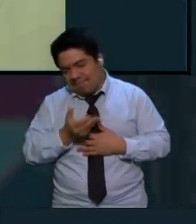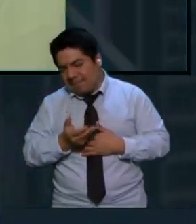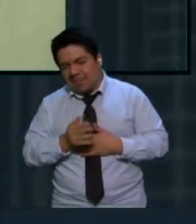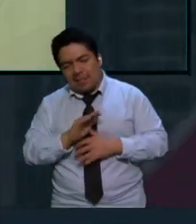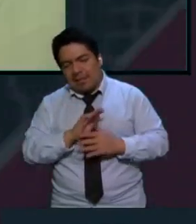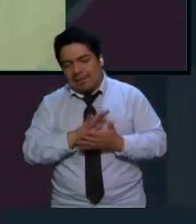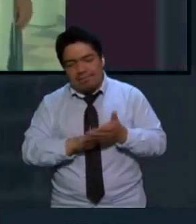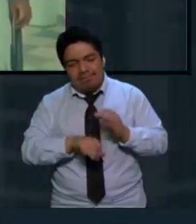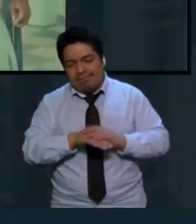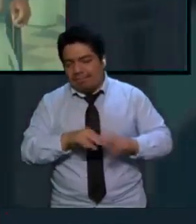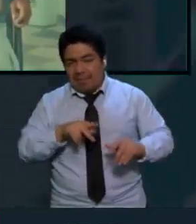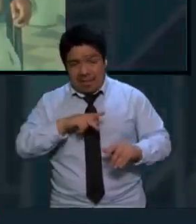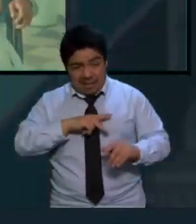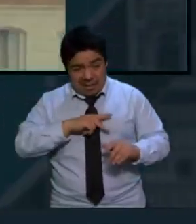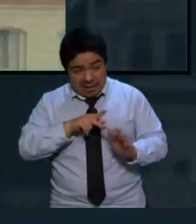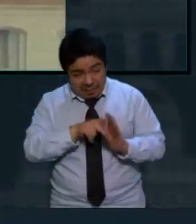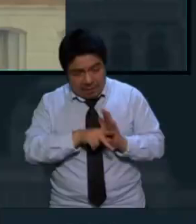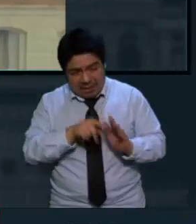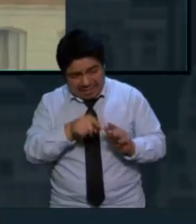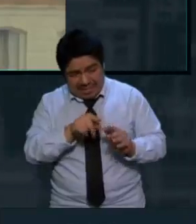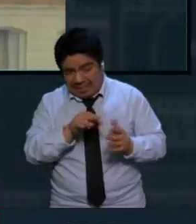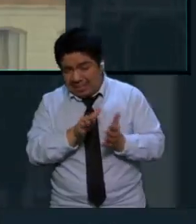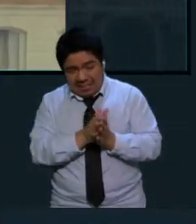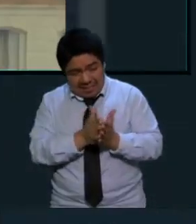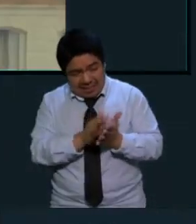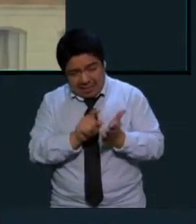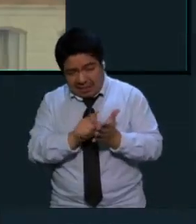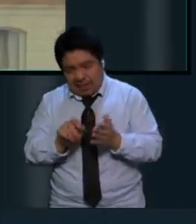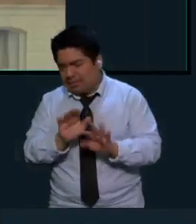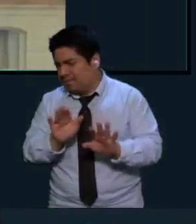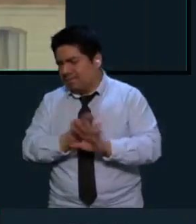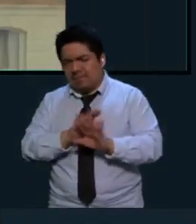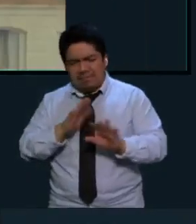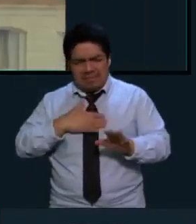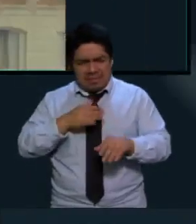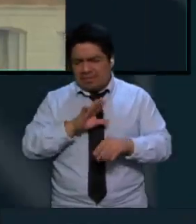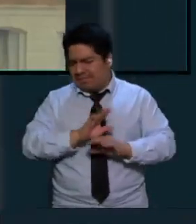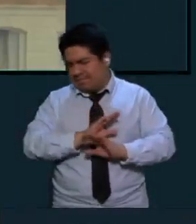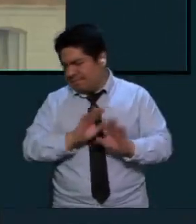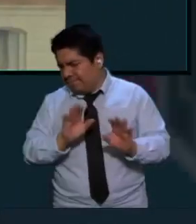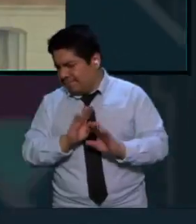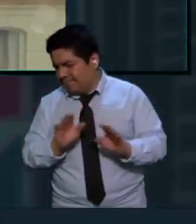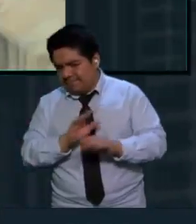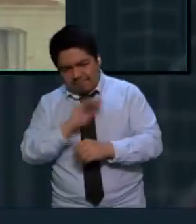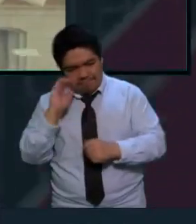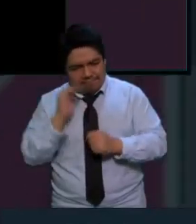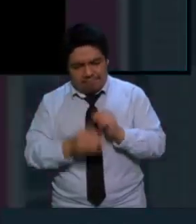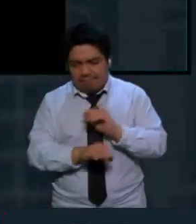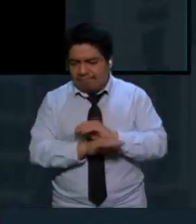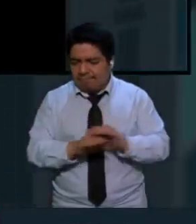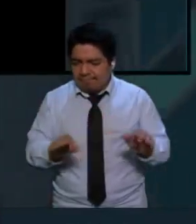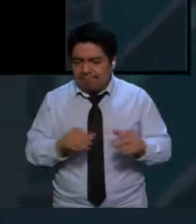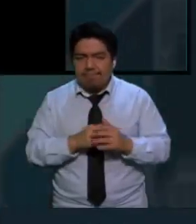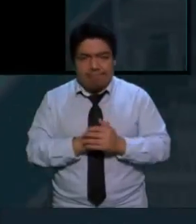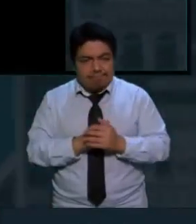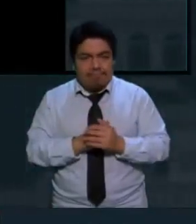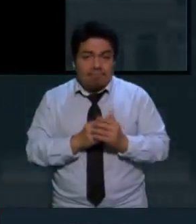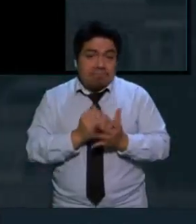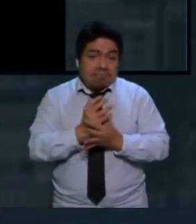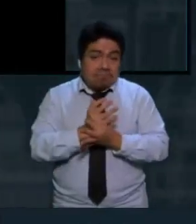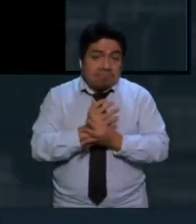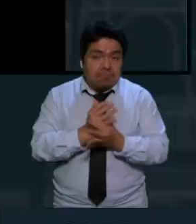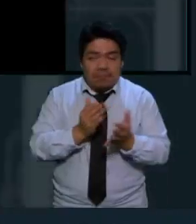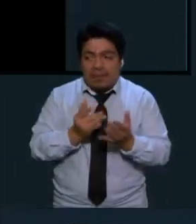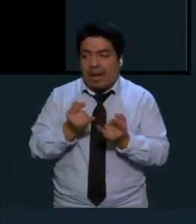ya no se vuelve a hacer ninguna película, ya no vamos a adaptar ninguna y yo tampoco le voy a entrar. Y ahí se acabó esa historia, según hasta que